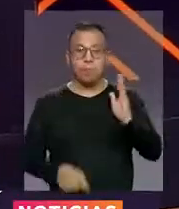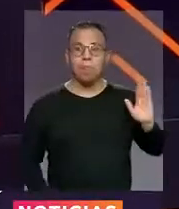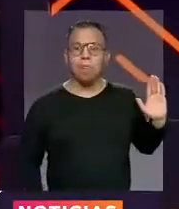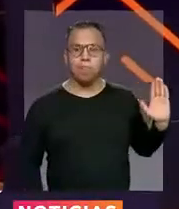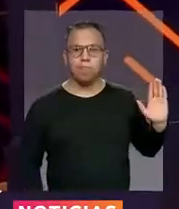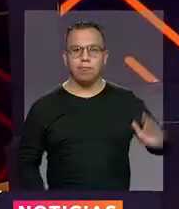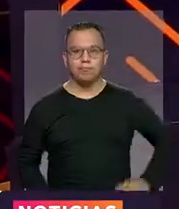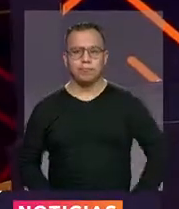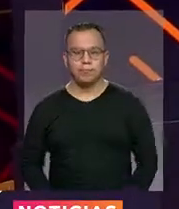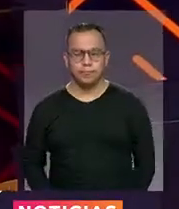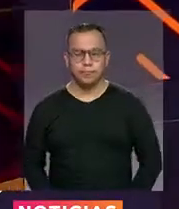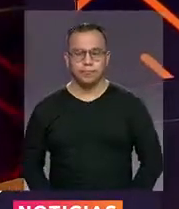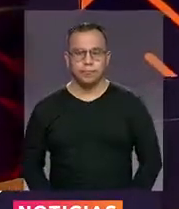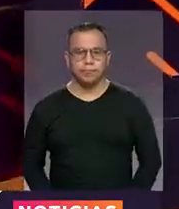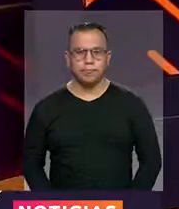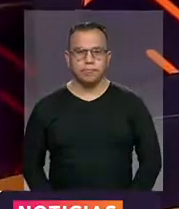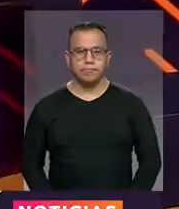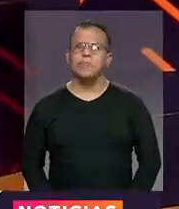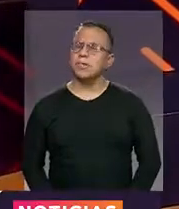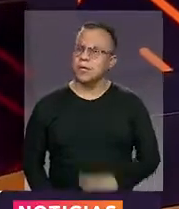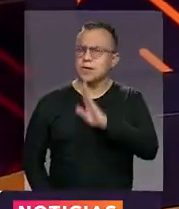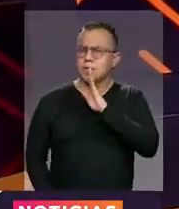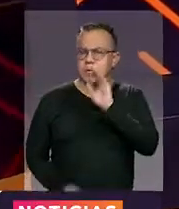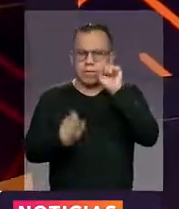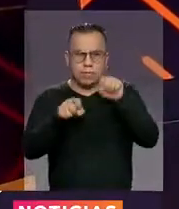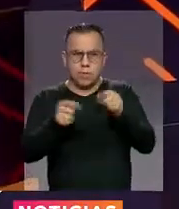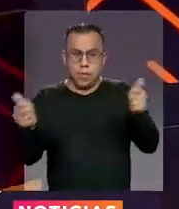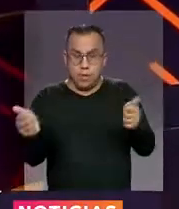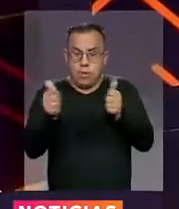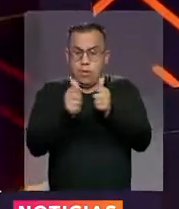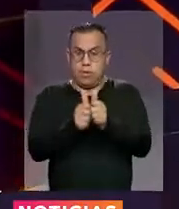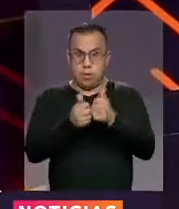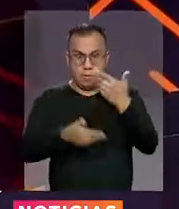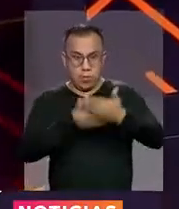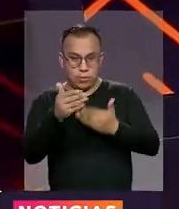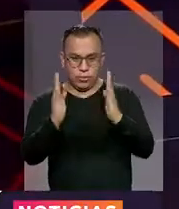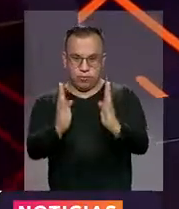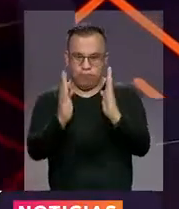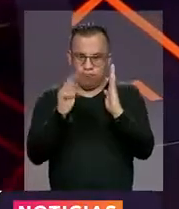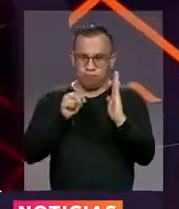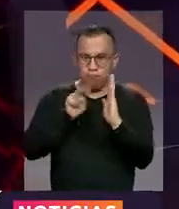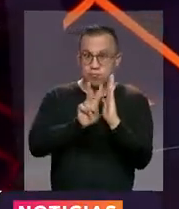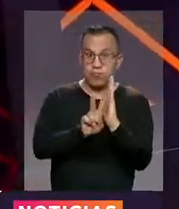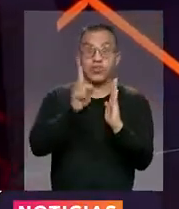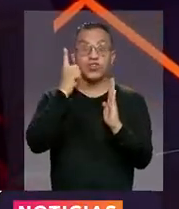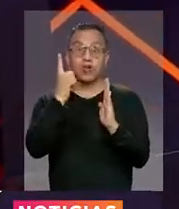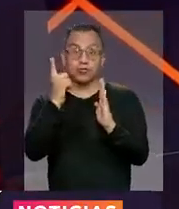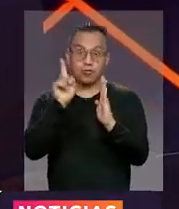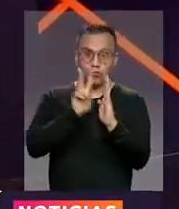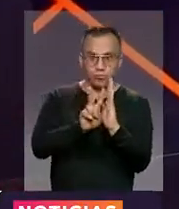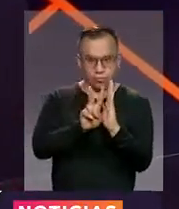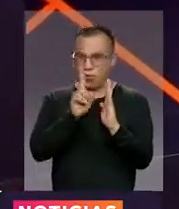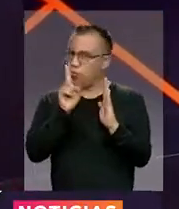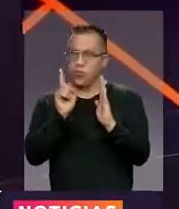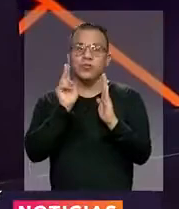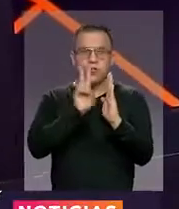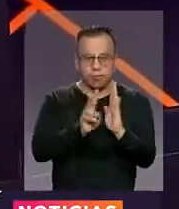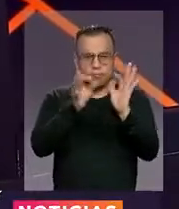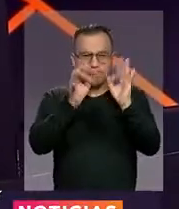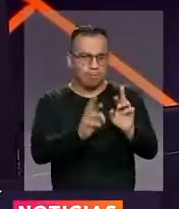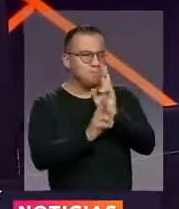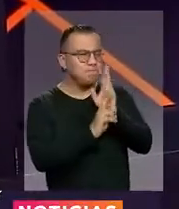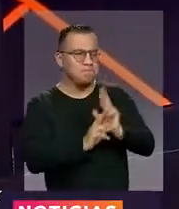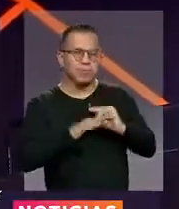nuestros amigos de la Universidad Javeriana. ¿Quiénes pueden llevar acompañante a los cubículos de votación el día de las elecciones? La respuesta